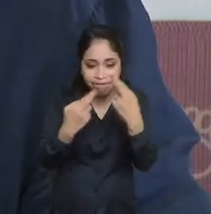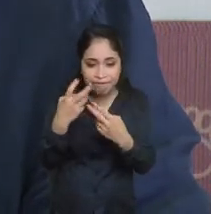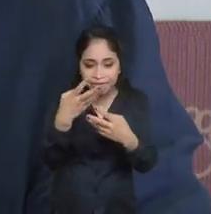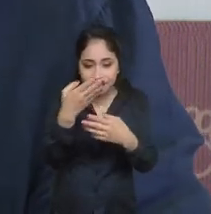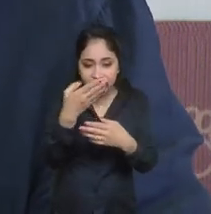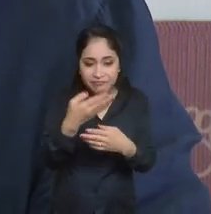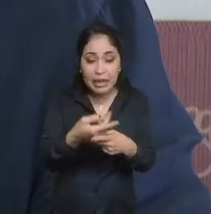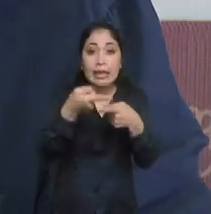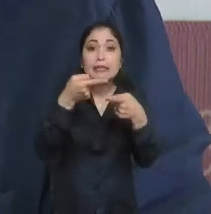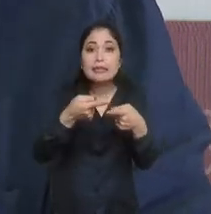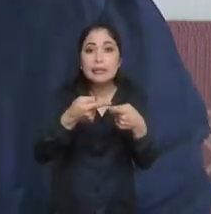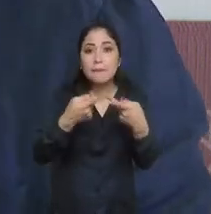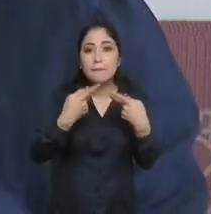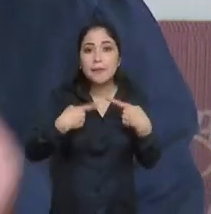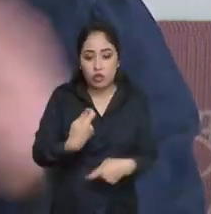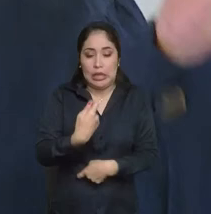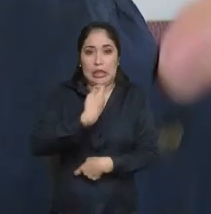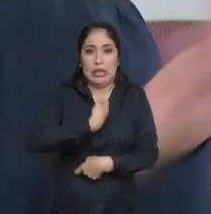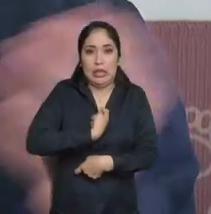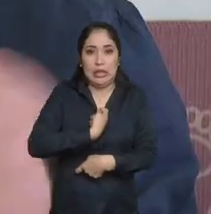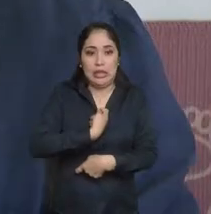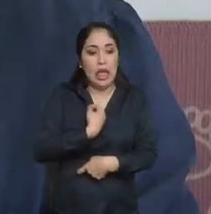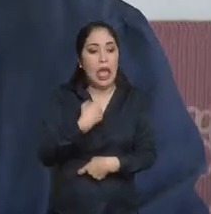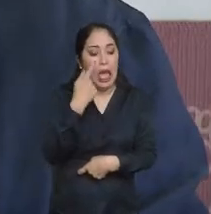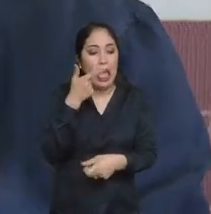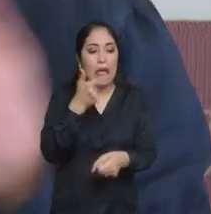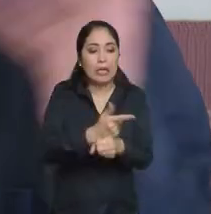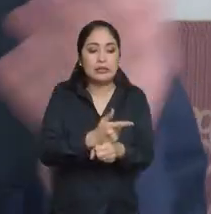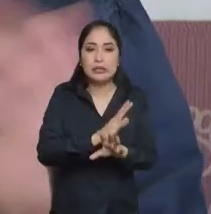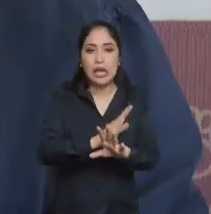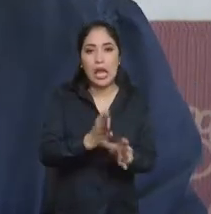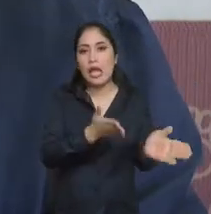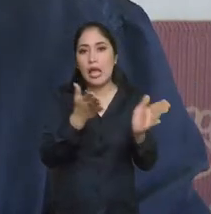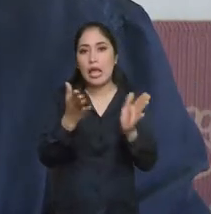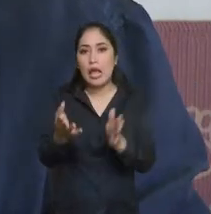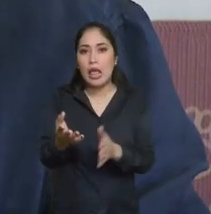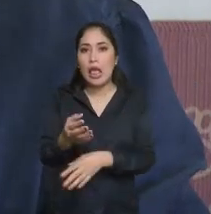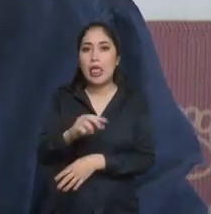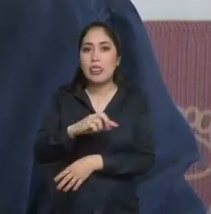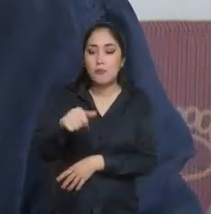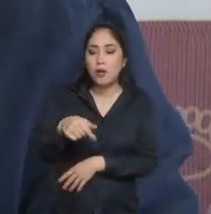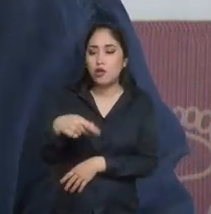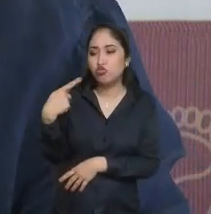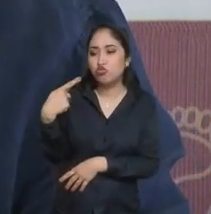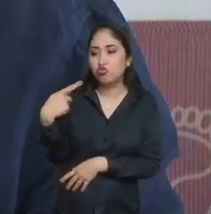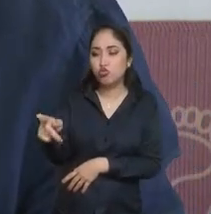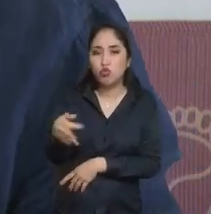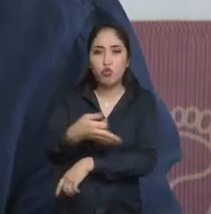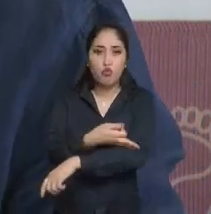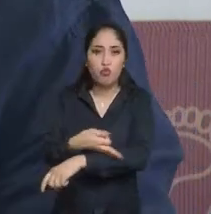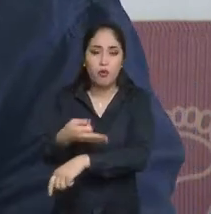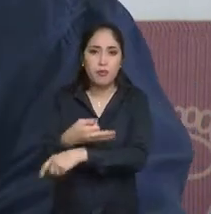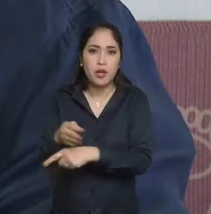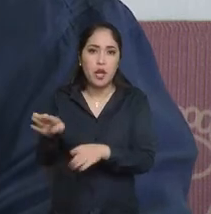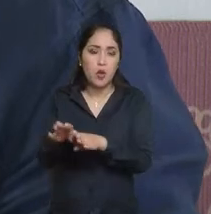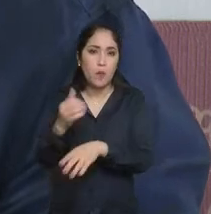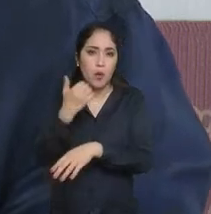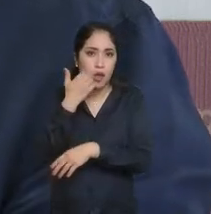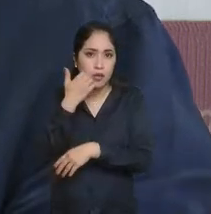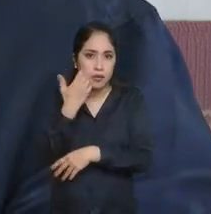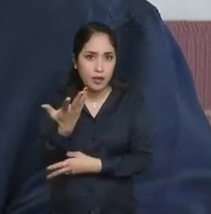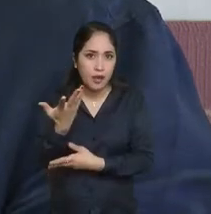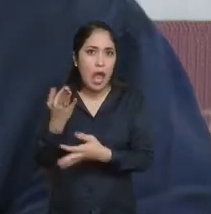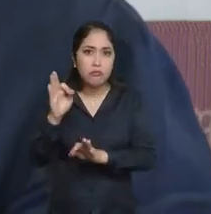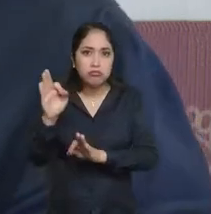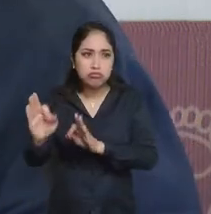entregar a sus familiares y que ellos, de acuerdo con su credo, con su fe, les puedan dar el destino final ya. Por otro lado,